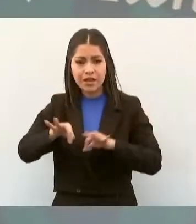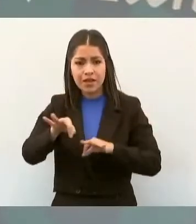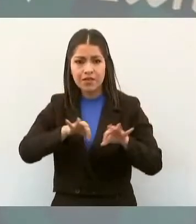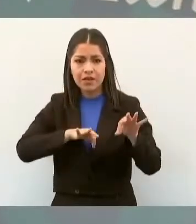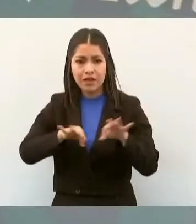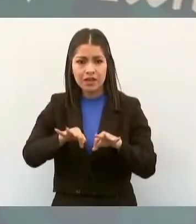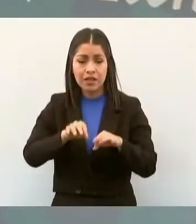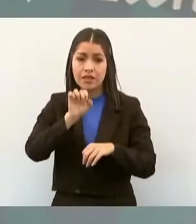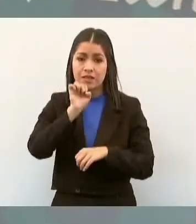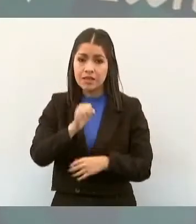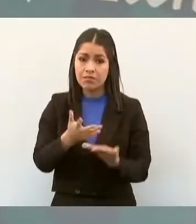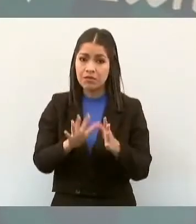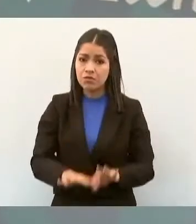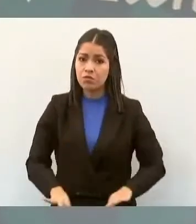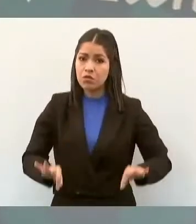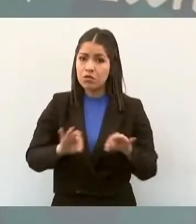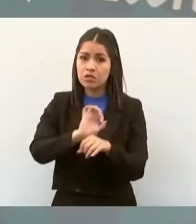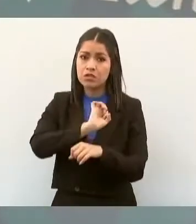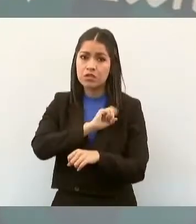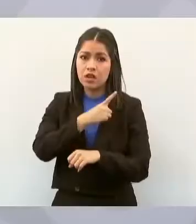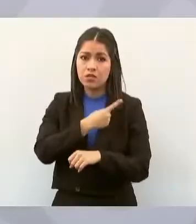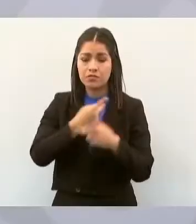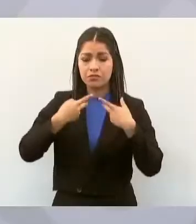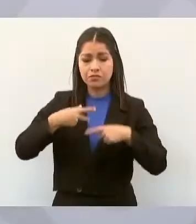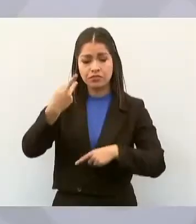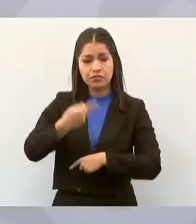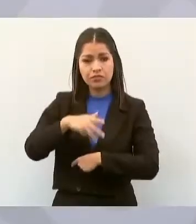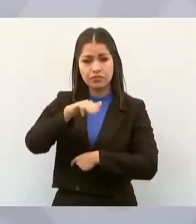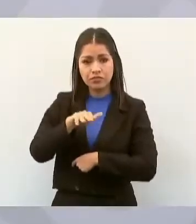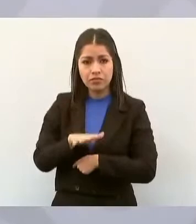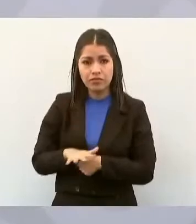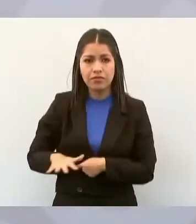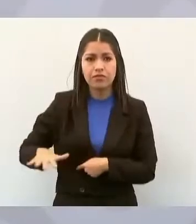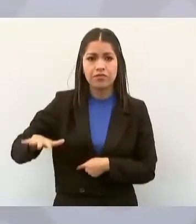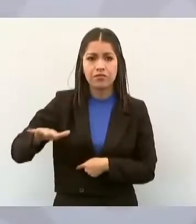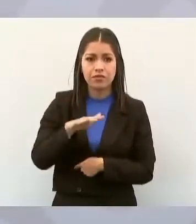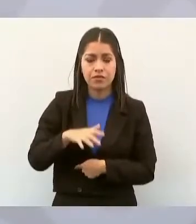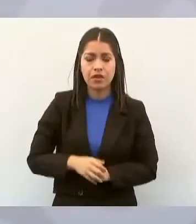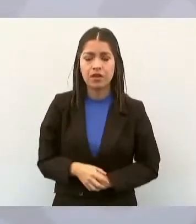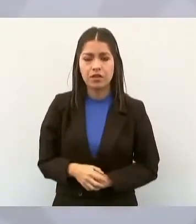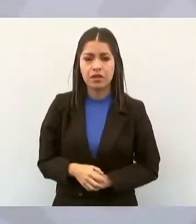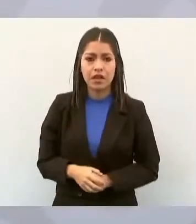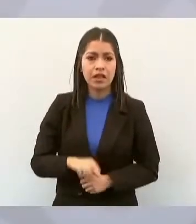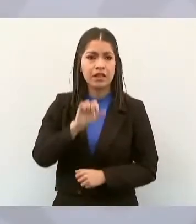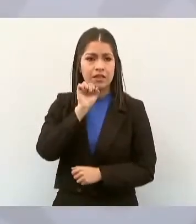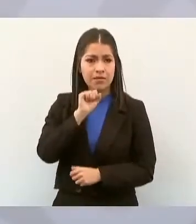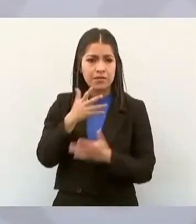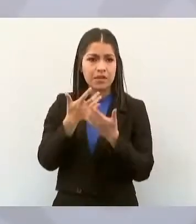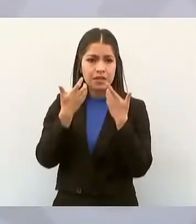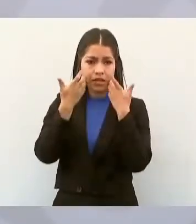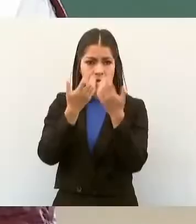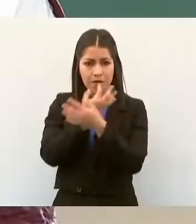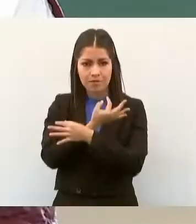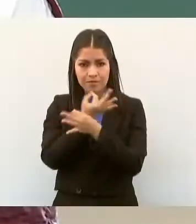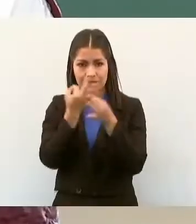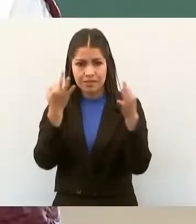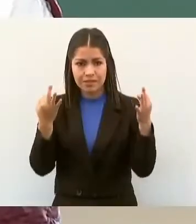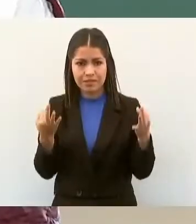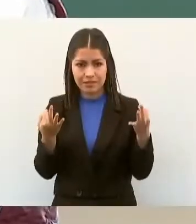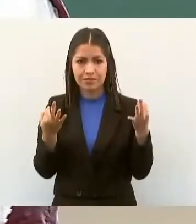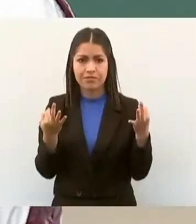salud de las michoacanas y los michoacanos. También me permito informar